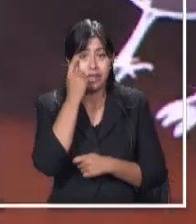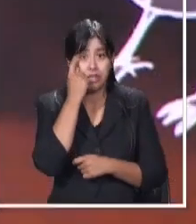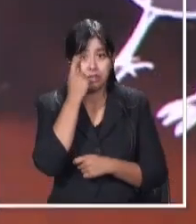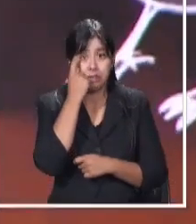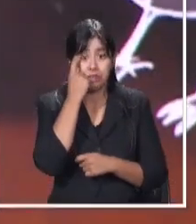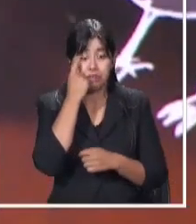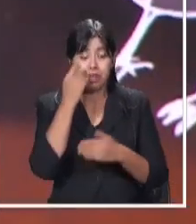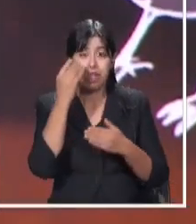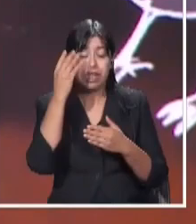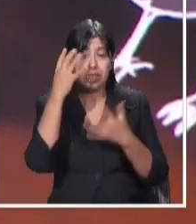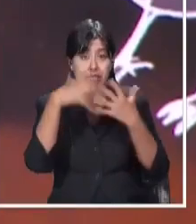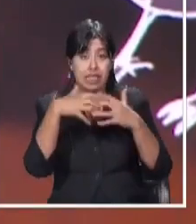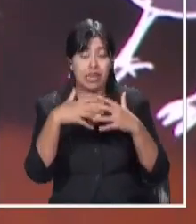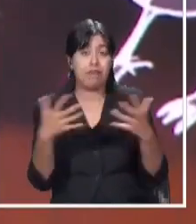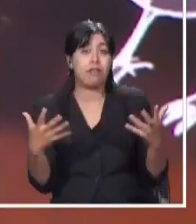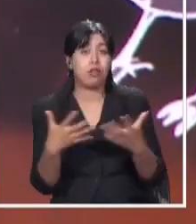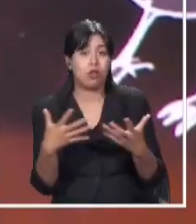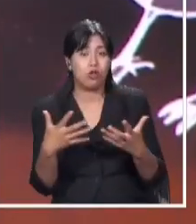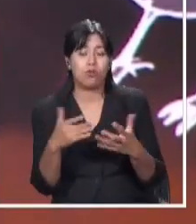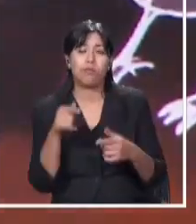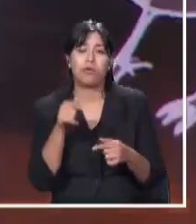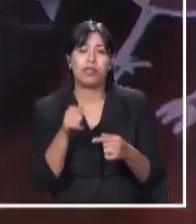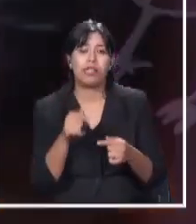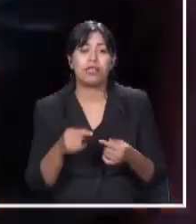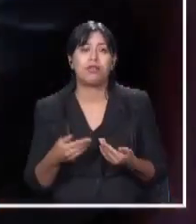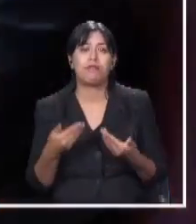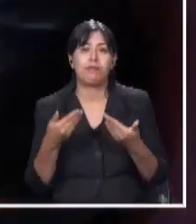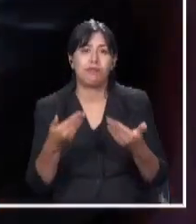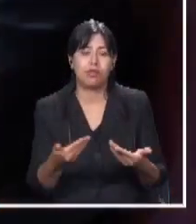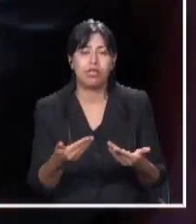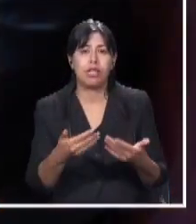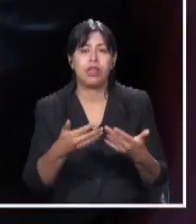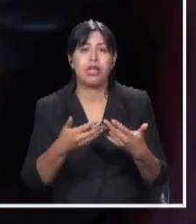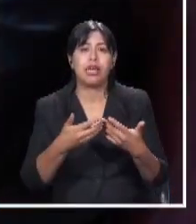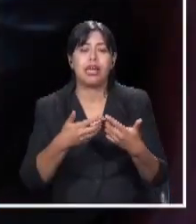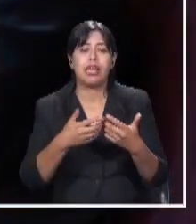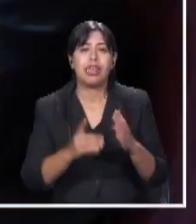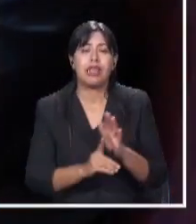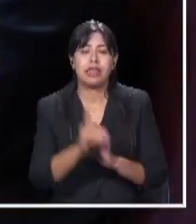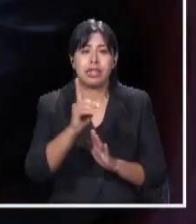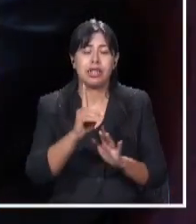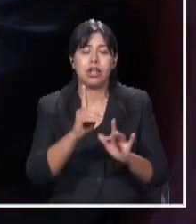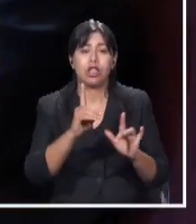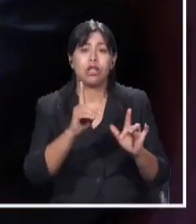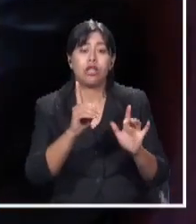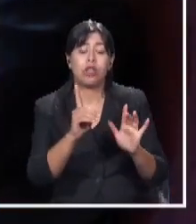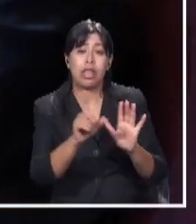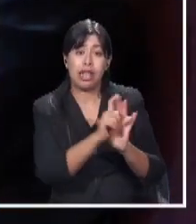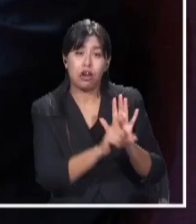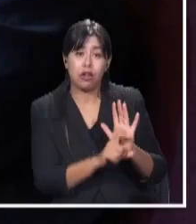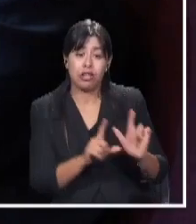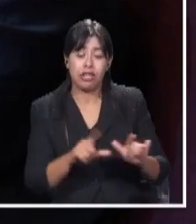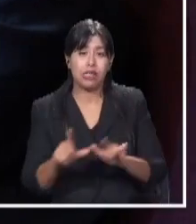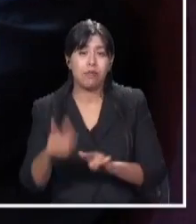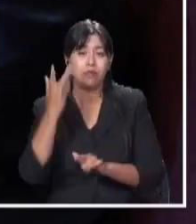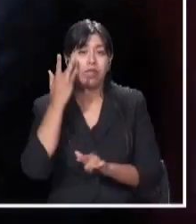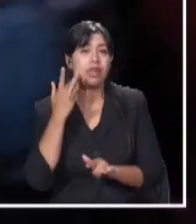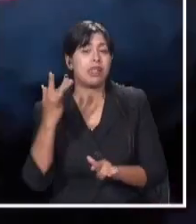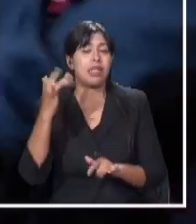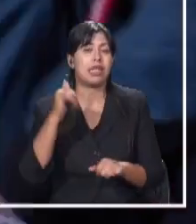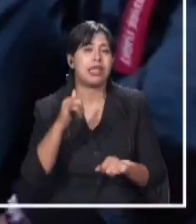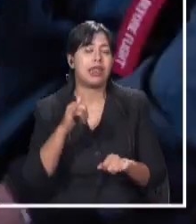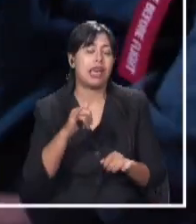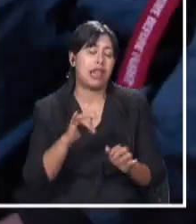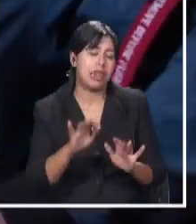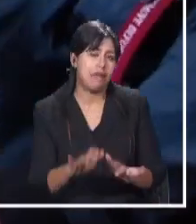funciona nuestro cerebro y que eso inspire el desarrollo de algoritmos en inteligencia artificial. Y cuando hablamos de nuestro sistema nervioso